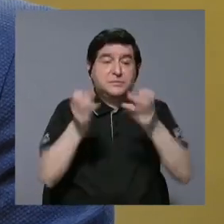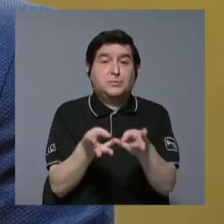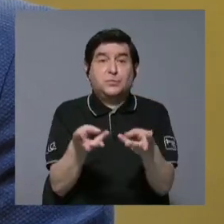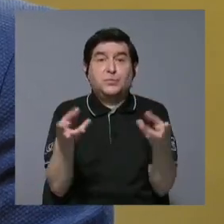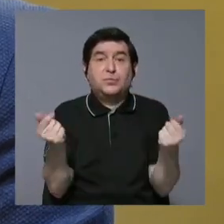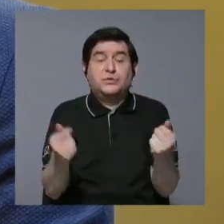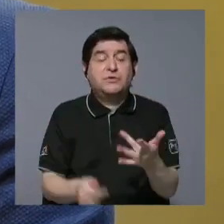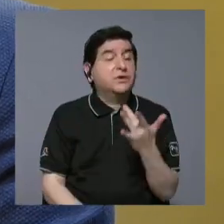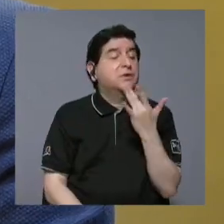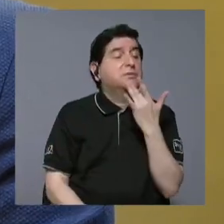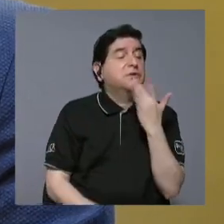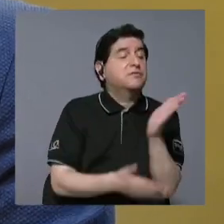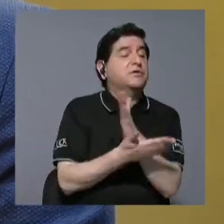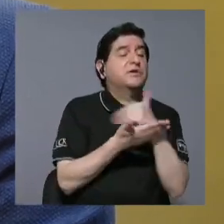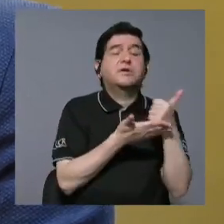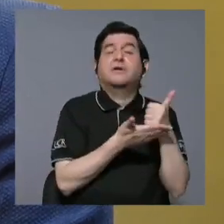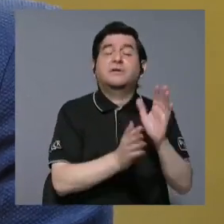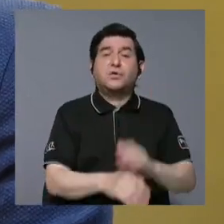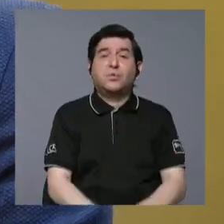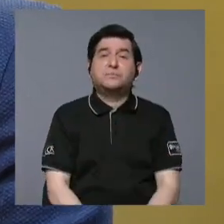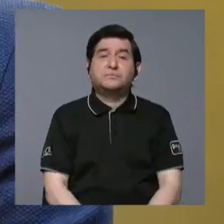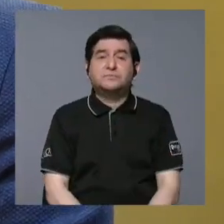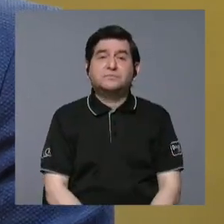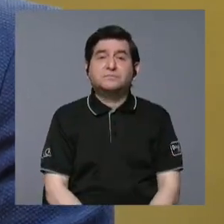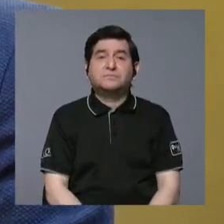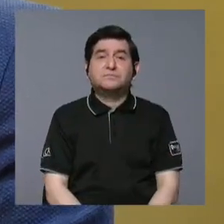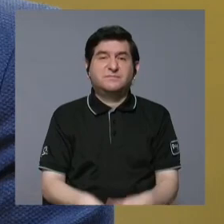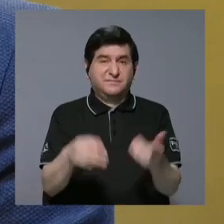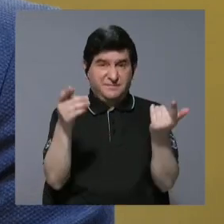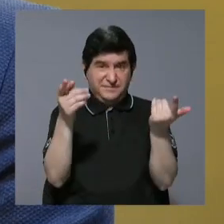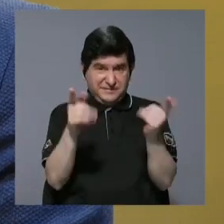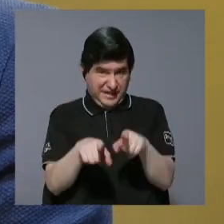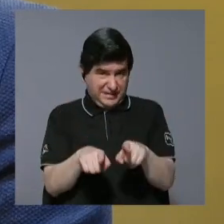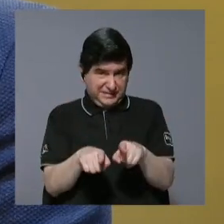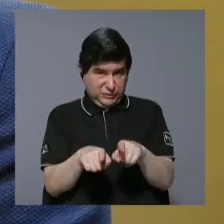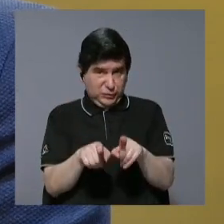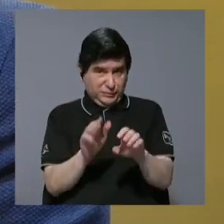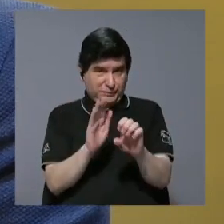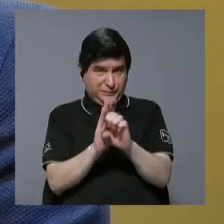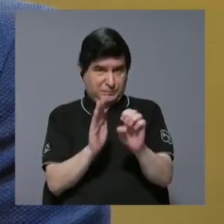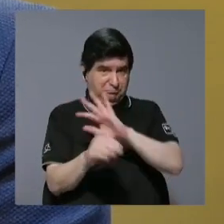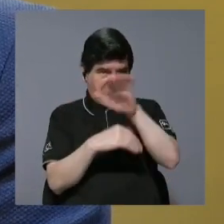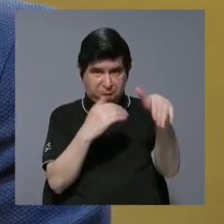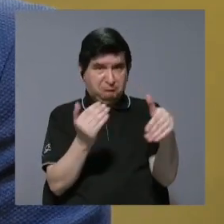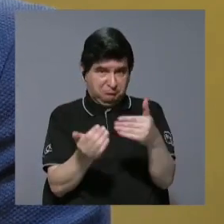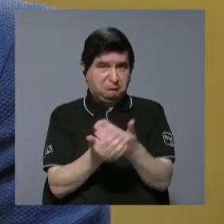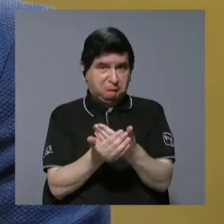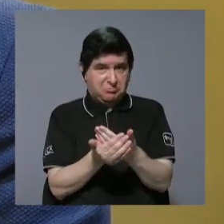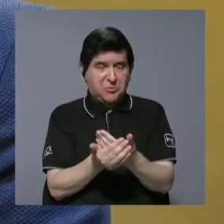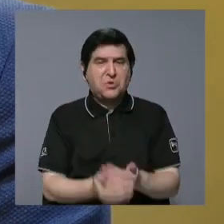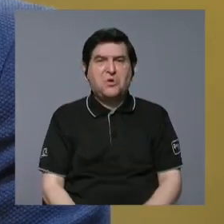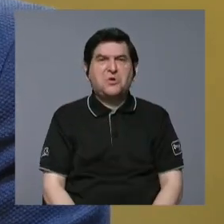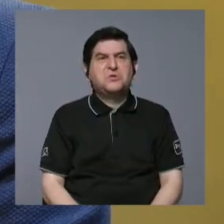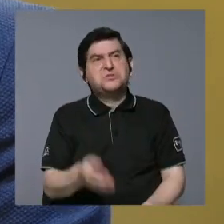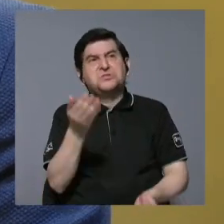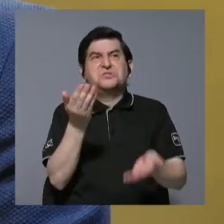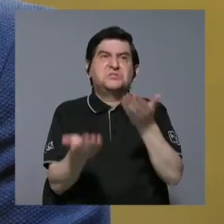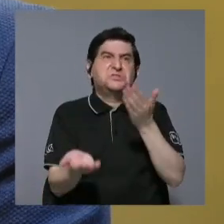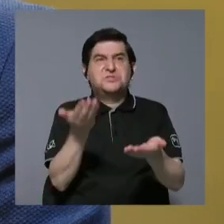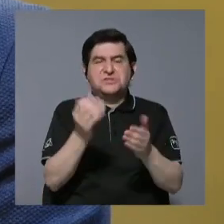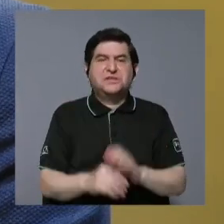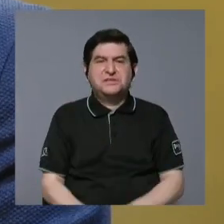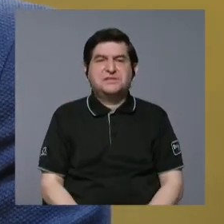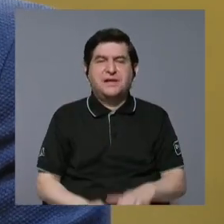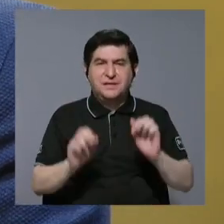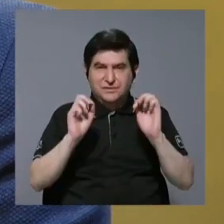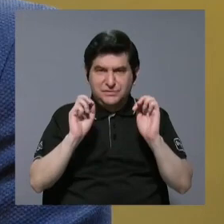una preferencia en particular. Un caso que todos hemos tal vez tenido la